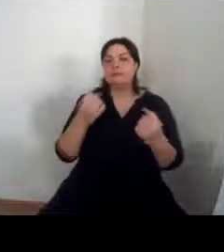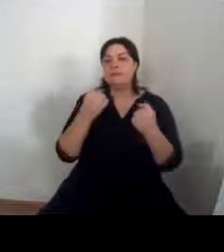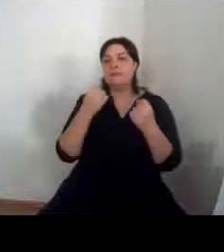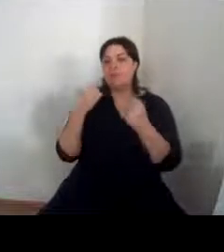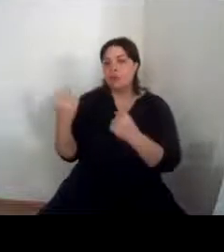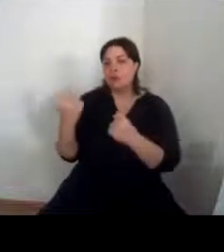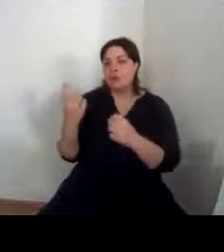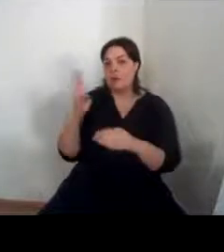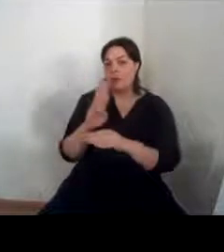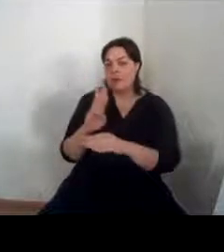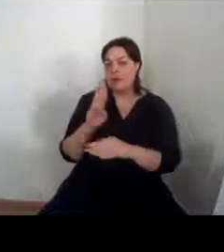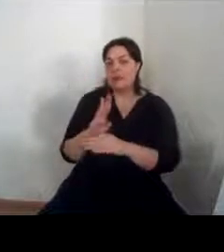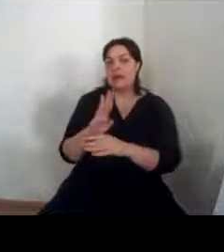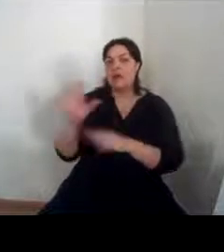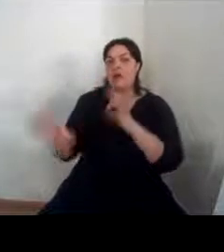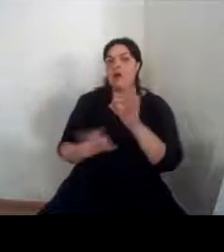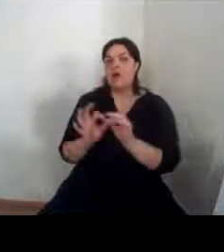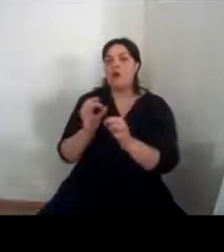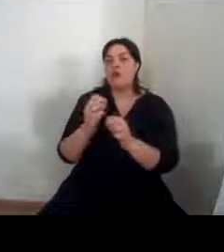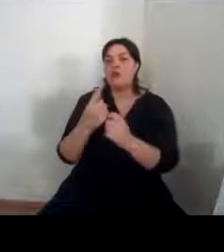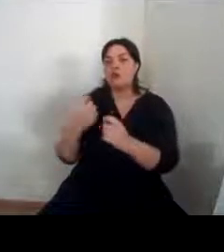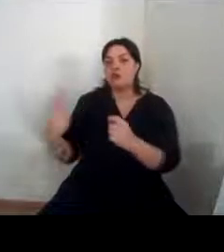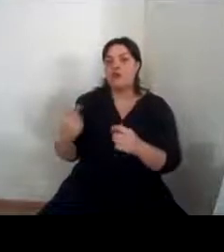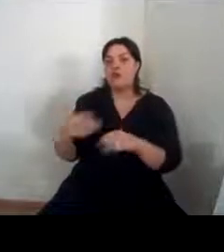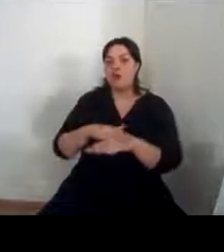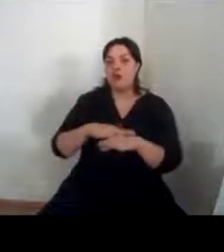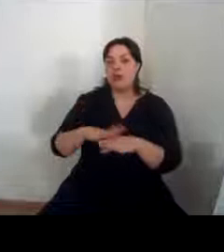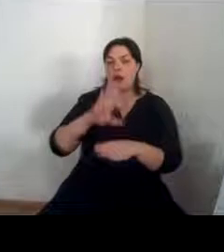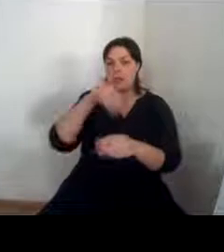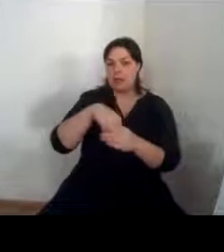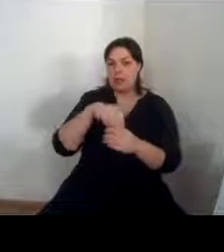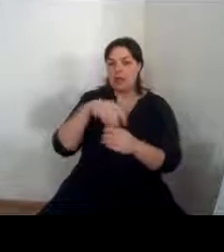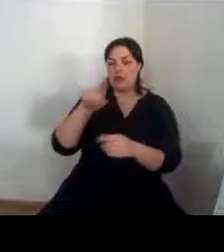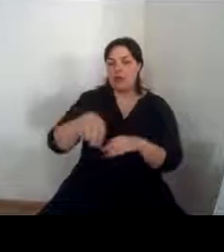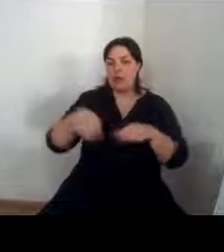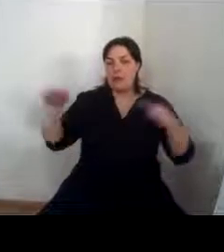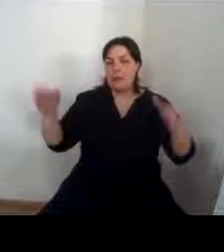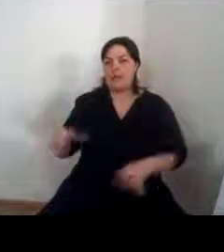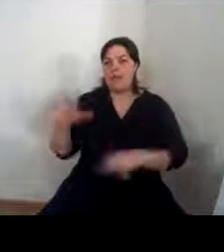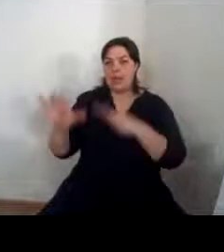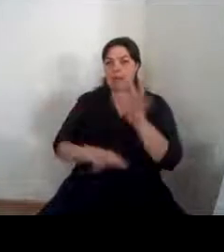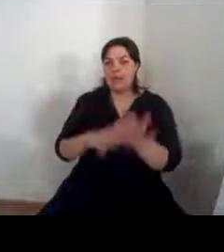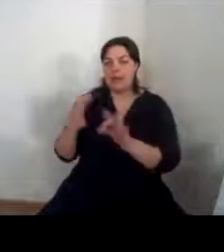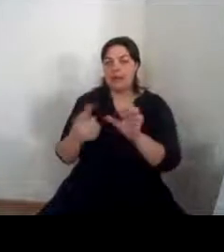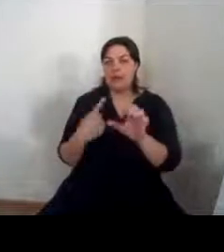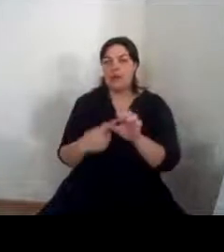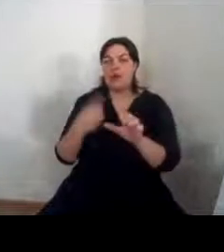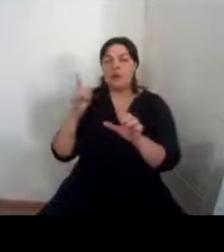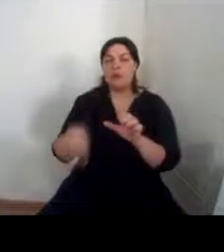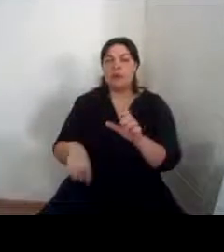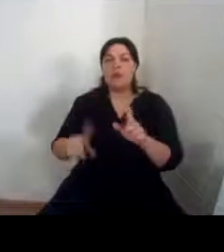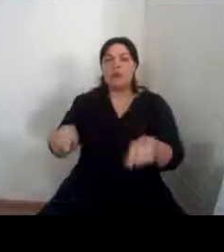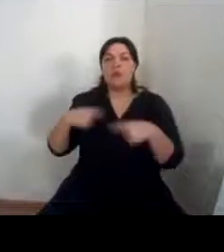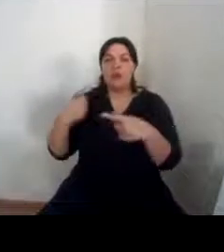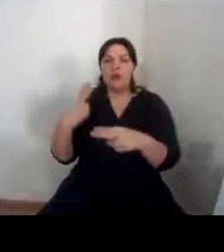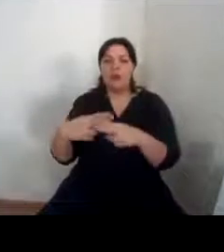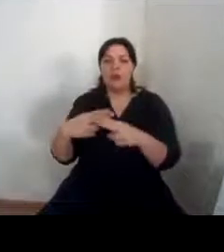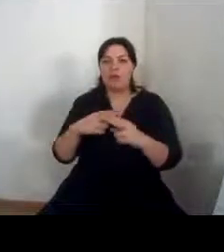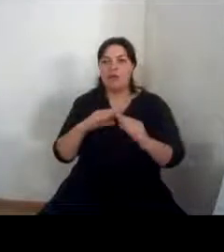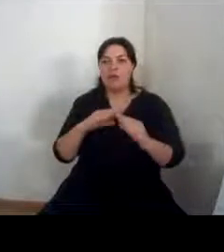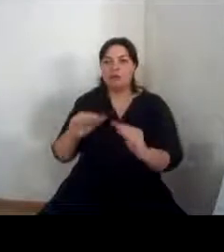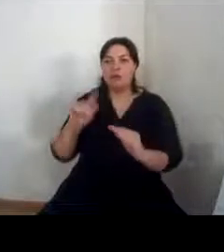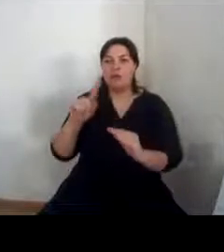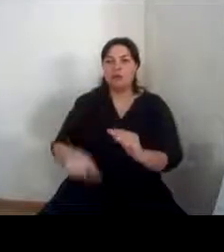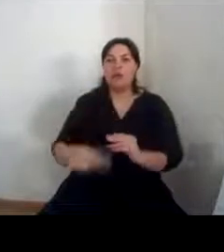parlamentaria a diversos órganos de la misma, tanto del Gobierno Interior, Mesa de la Asamblea de Extremadura, como de naturaleza política, Junta de